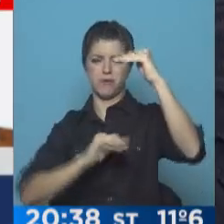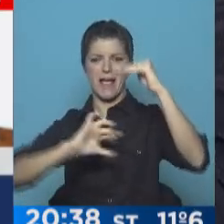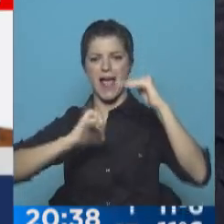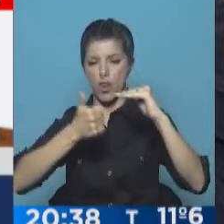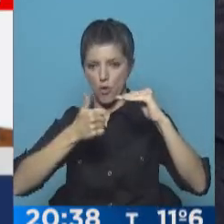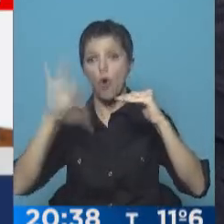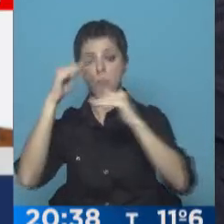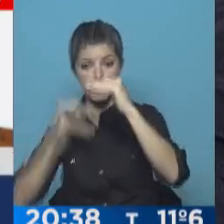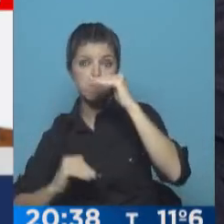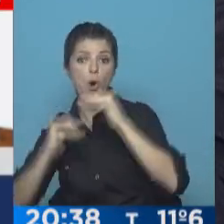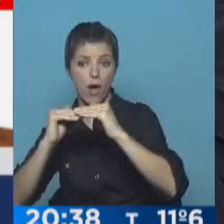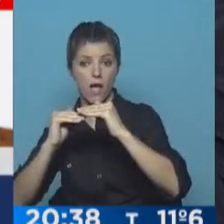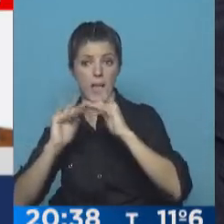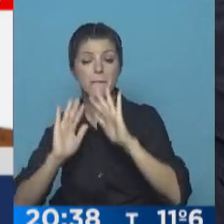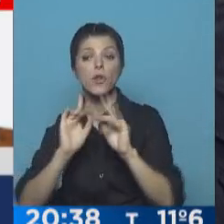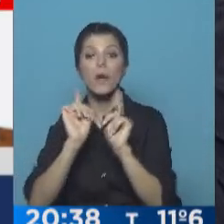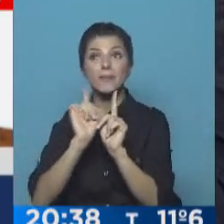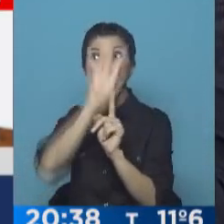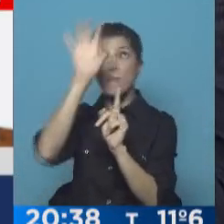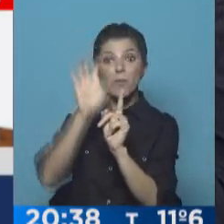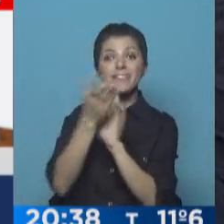poca, pero que son provincias donde